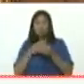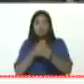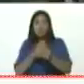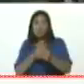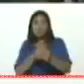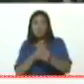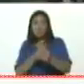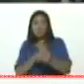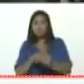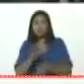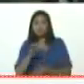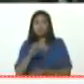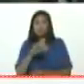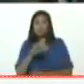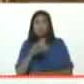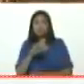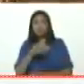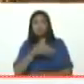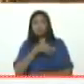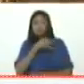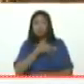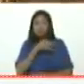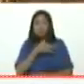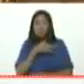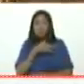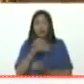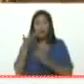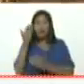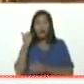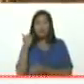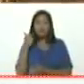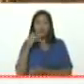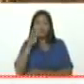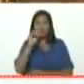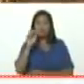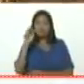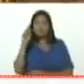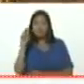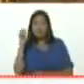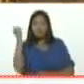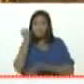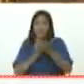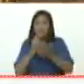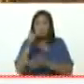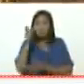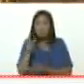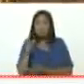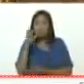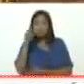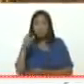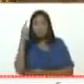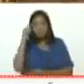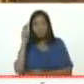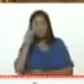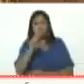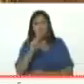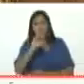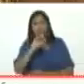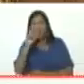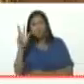humanos, a líderes sociales, a excombatientes de la FARC. Todos los días asesinan en Colombia a uno, a dos, a tres.